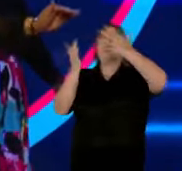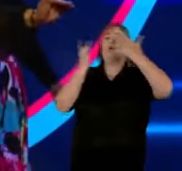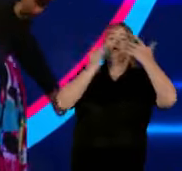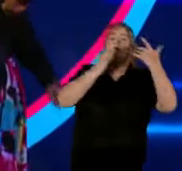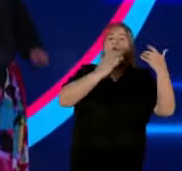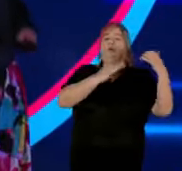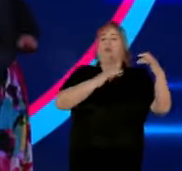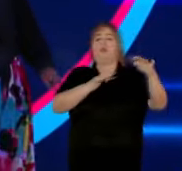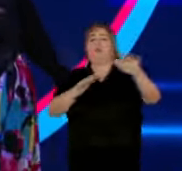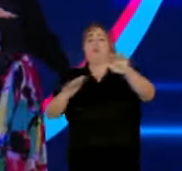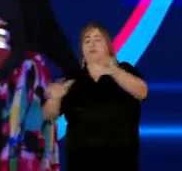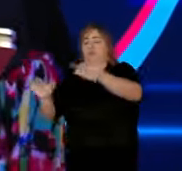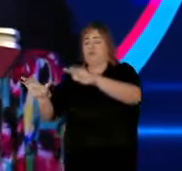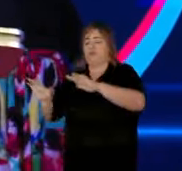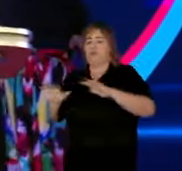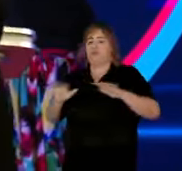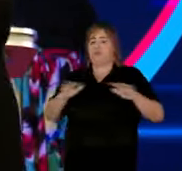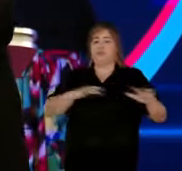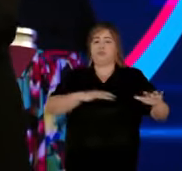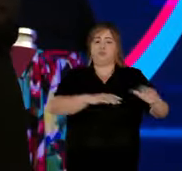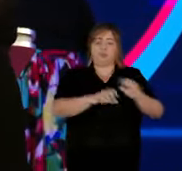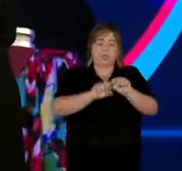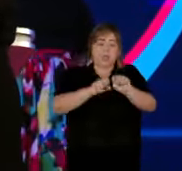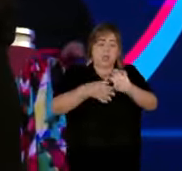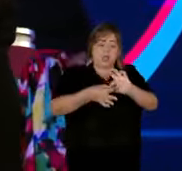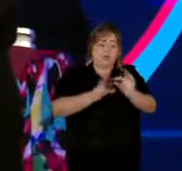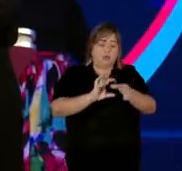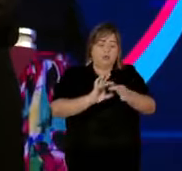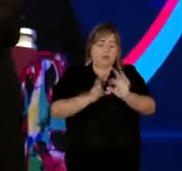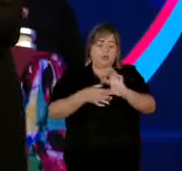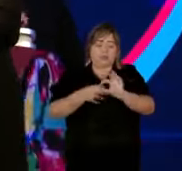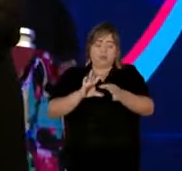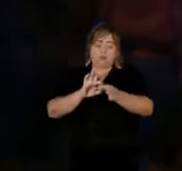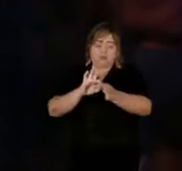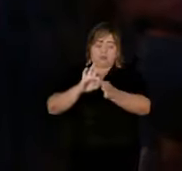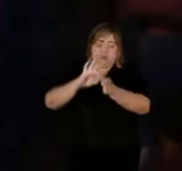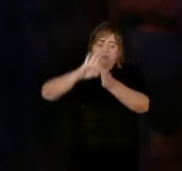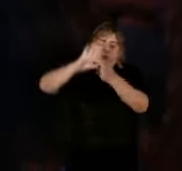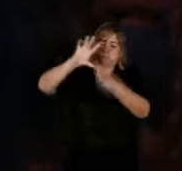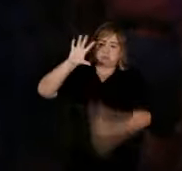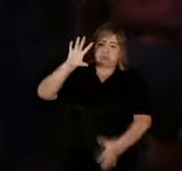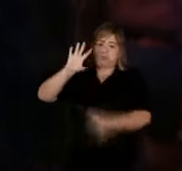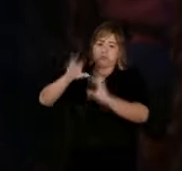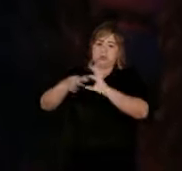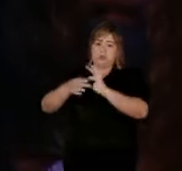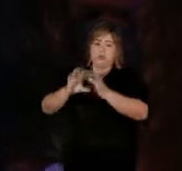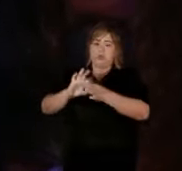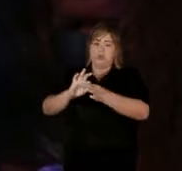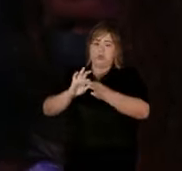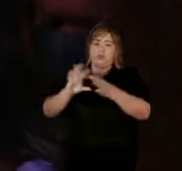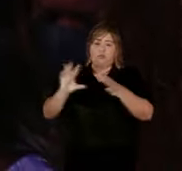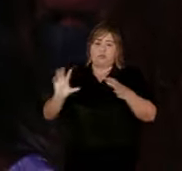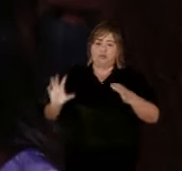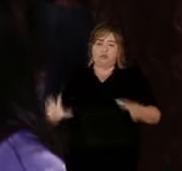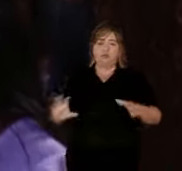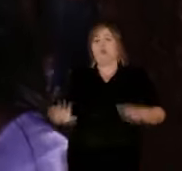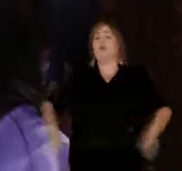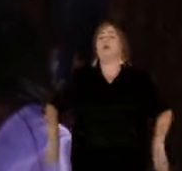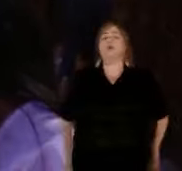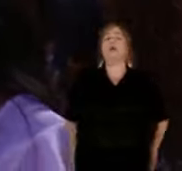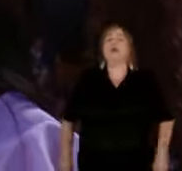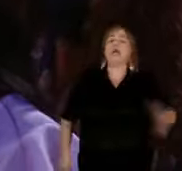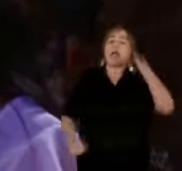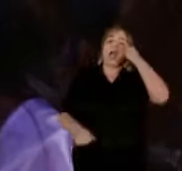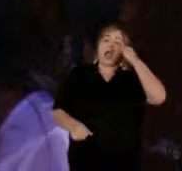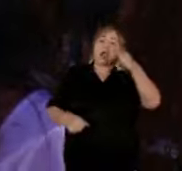hay una unción fuerte aquí que está rompiendo, que los está, oh my God. Acuérdate del día que tú pasaste,